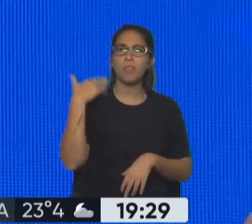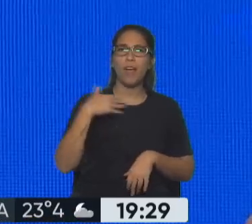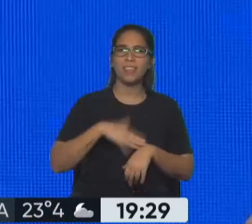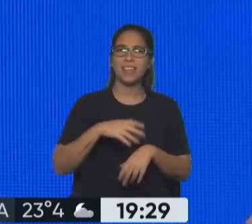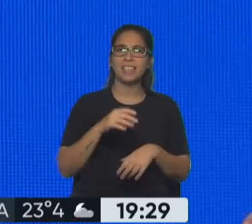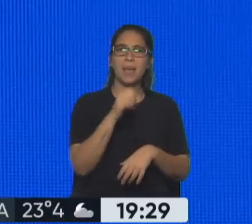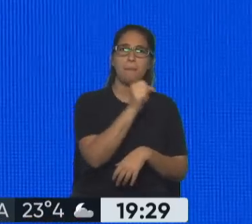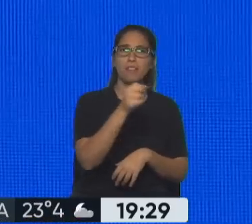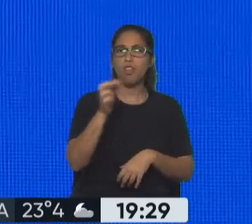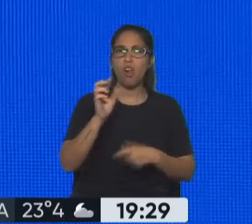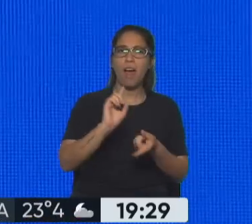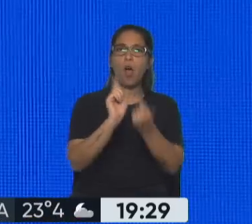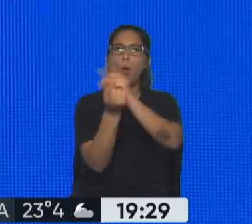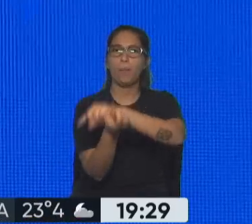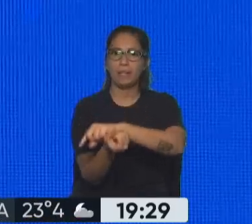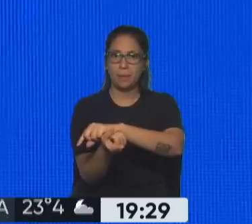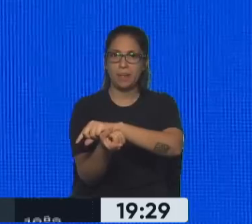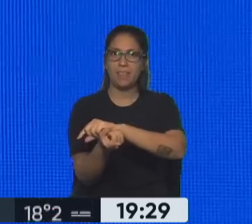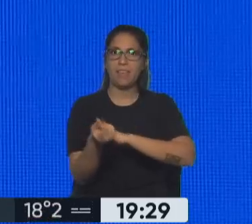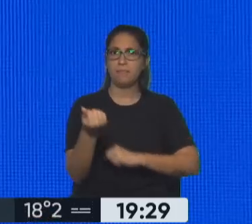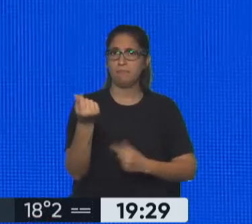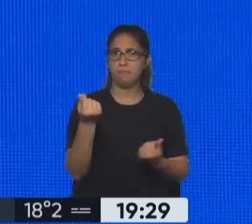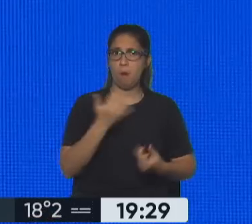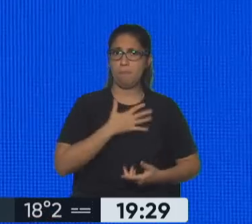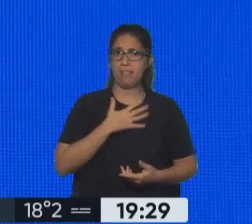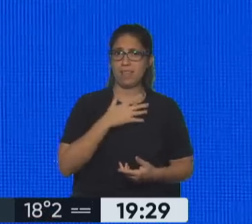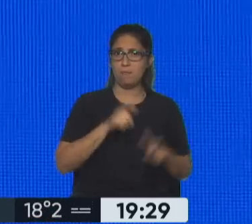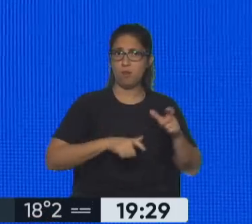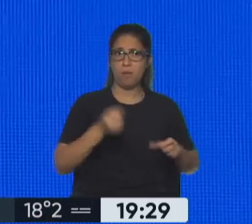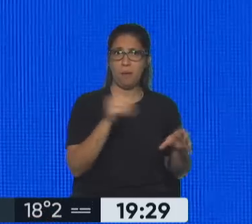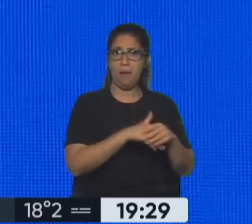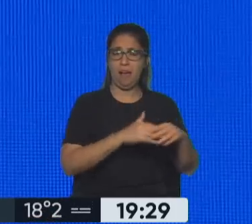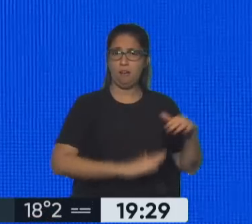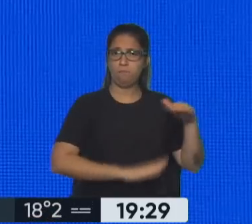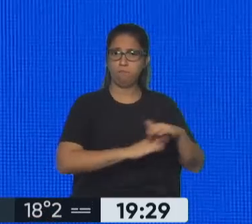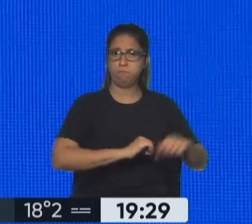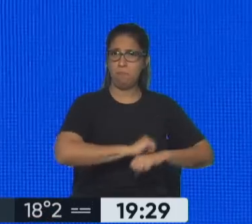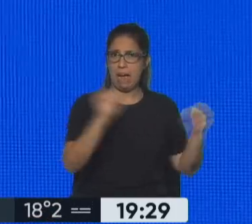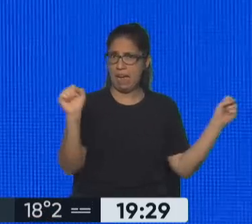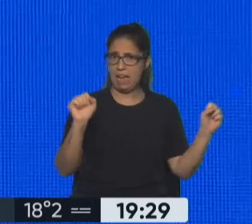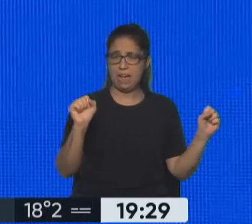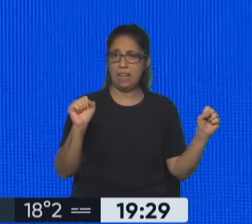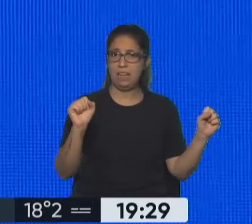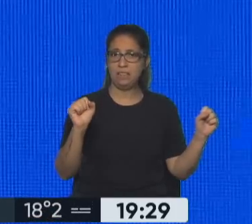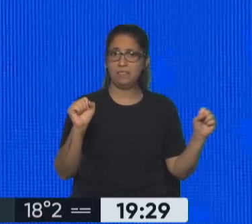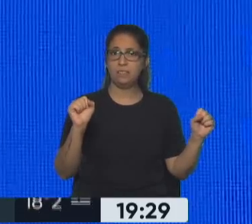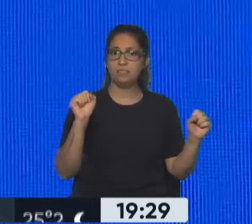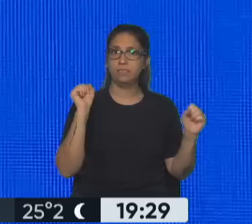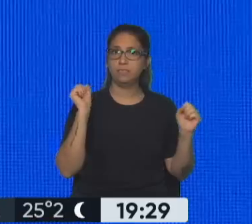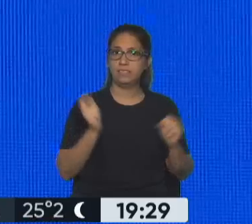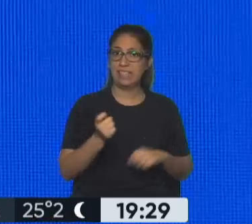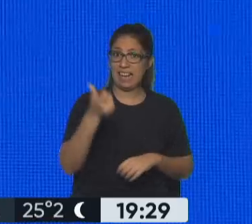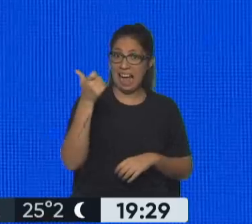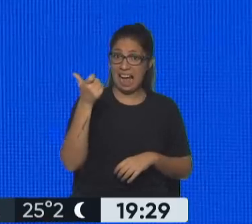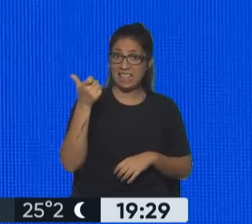solamente estallaron los patrimonios de los que tenían en los bancos, no solamente eso. Estuvieron a punto